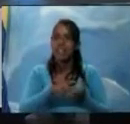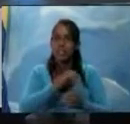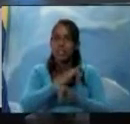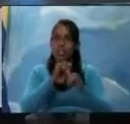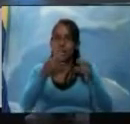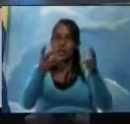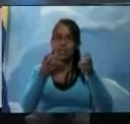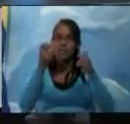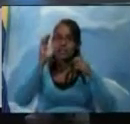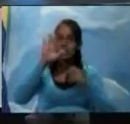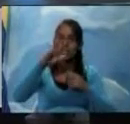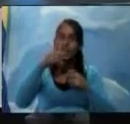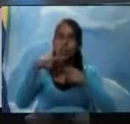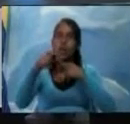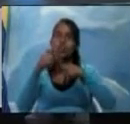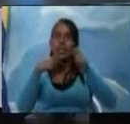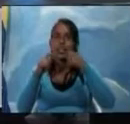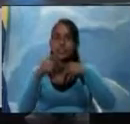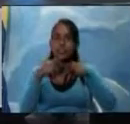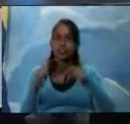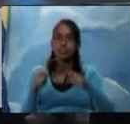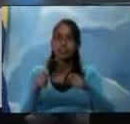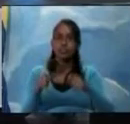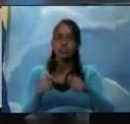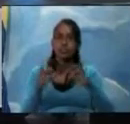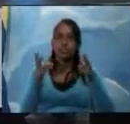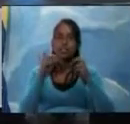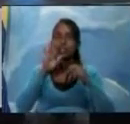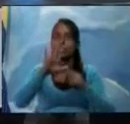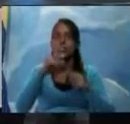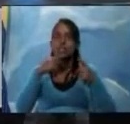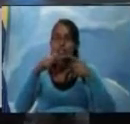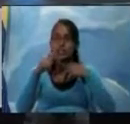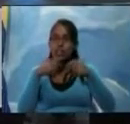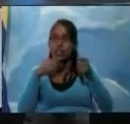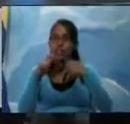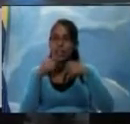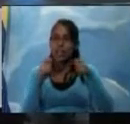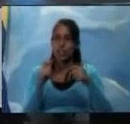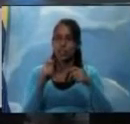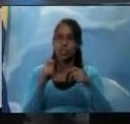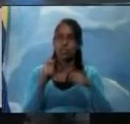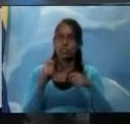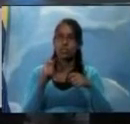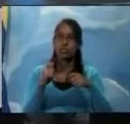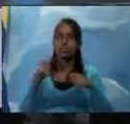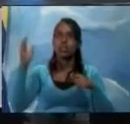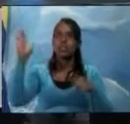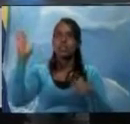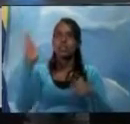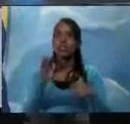recibido 5 talentos. Y llegando el que había recibido 5 talentos.